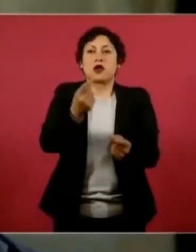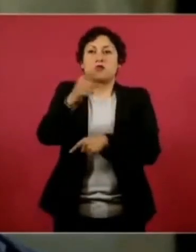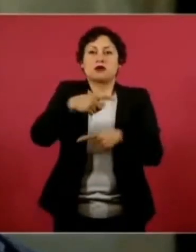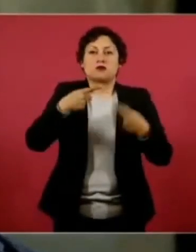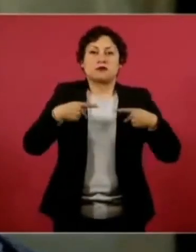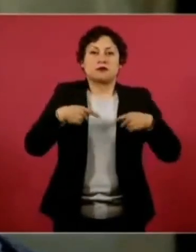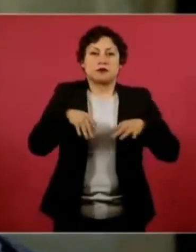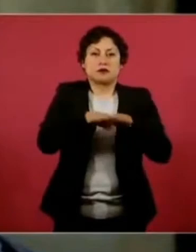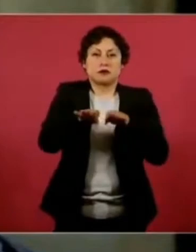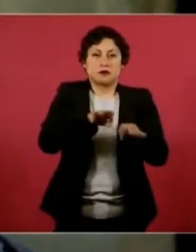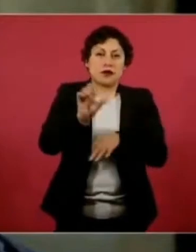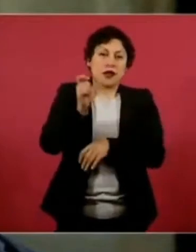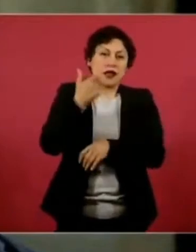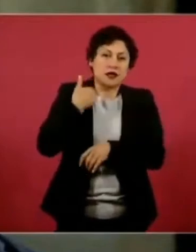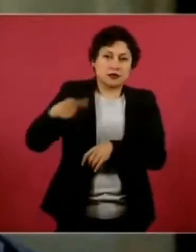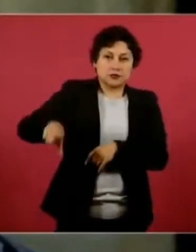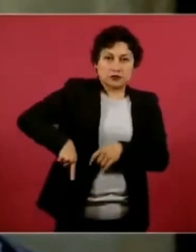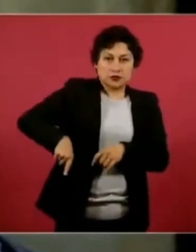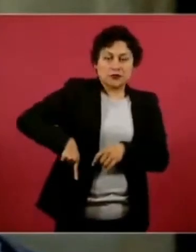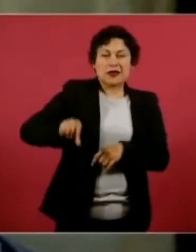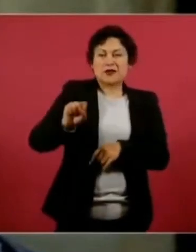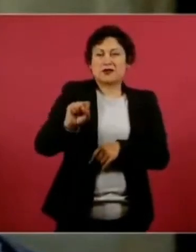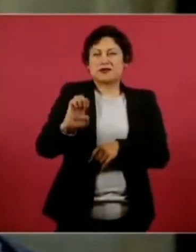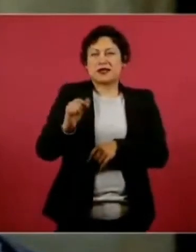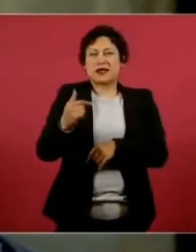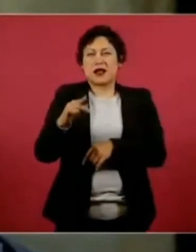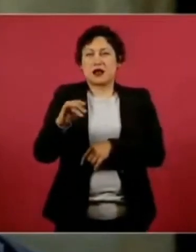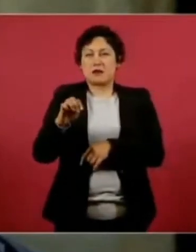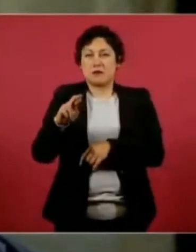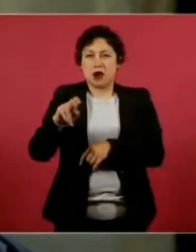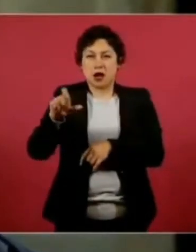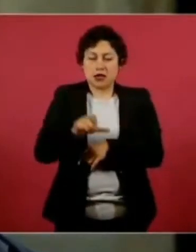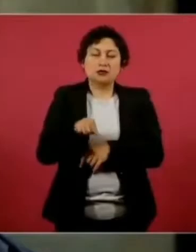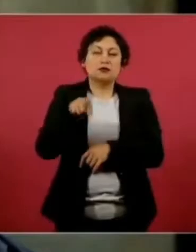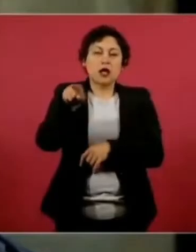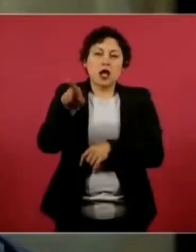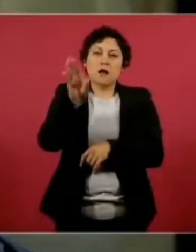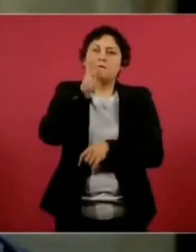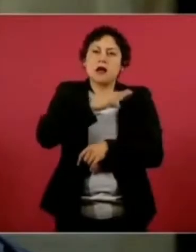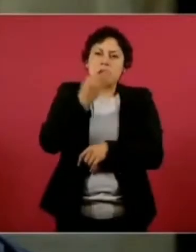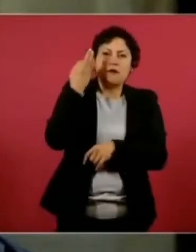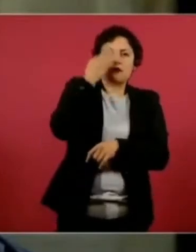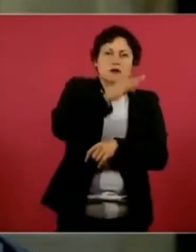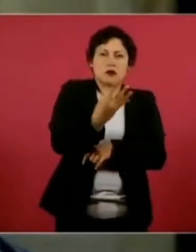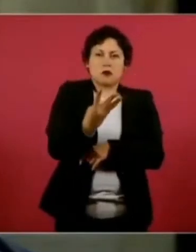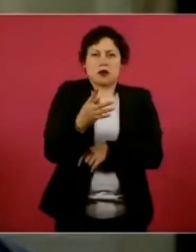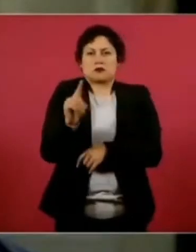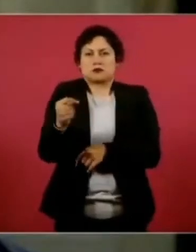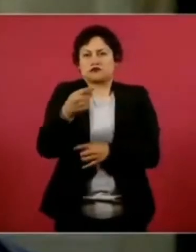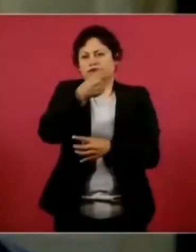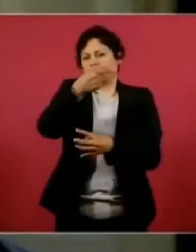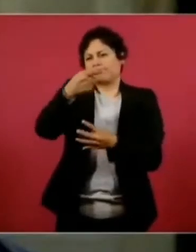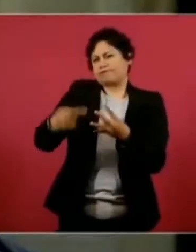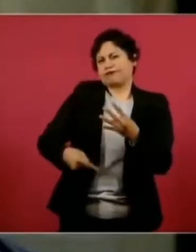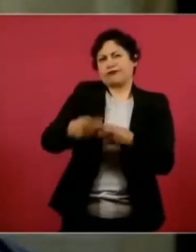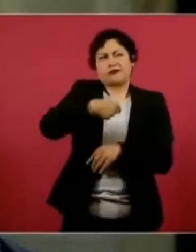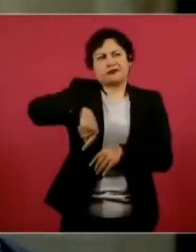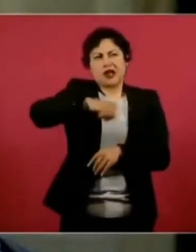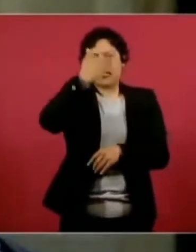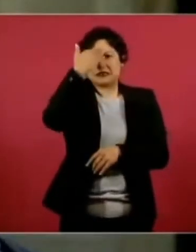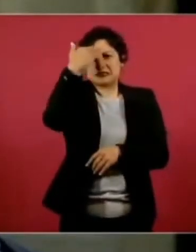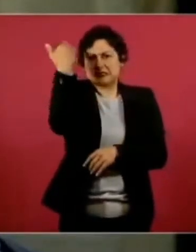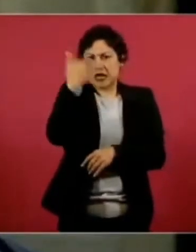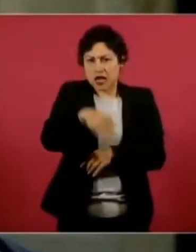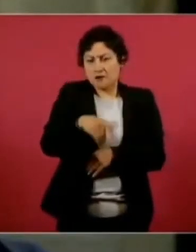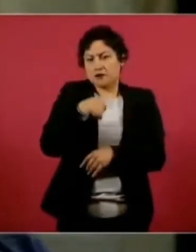de Segalmex. Todos estos casos se han revelado en esta conferencia. Preguntarle, presidente, además también los casos de